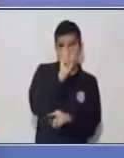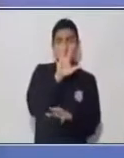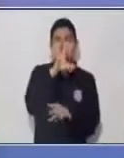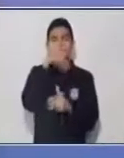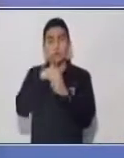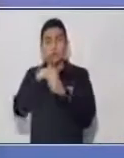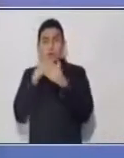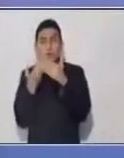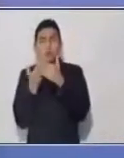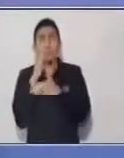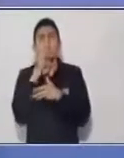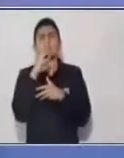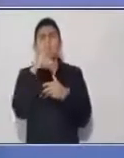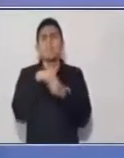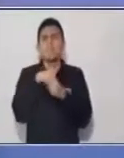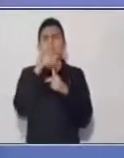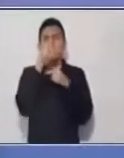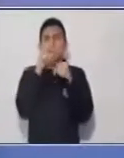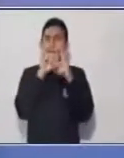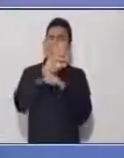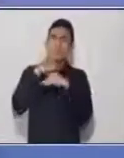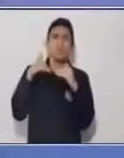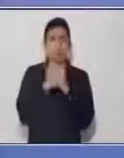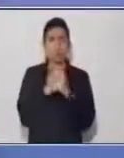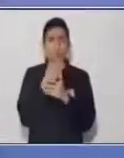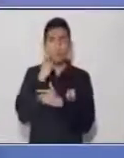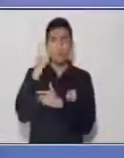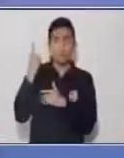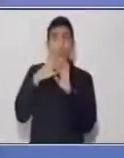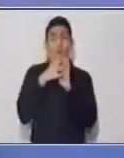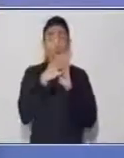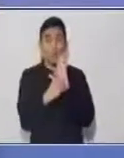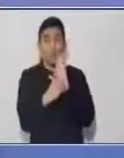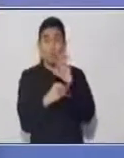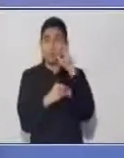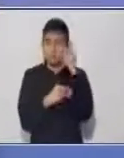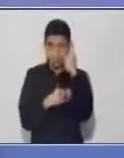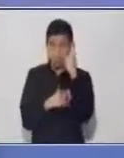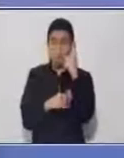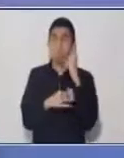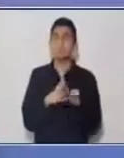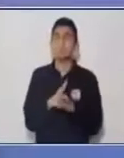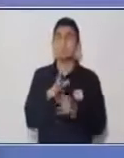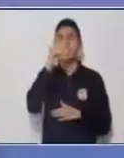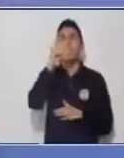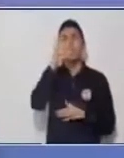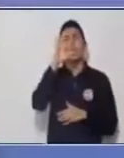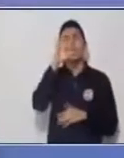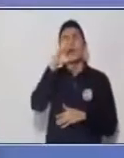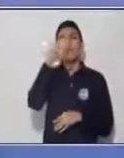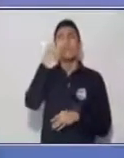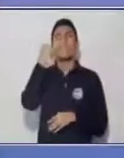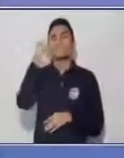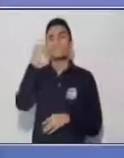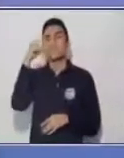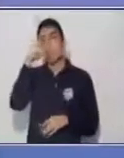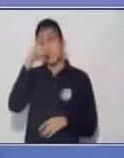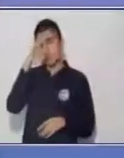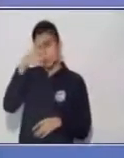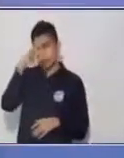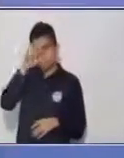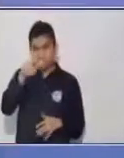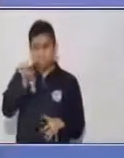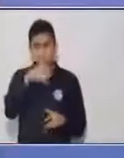ese nuevo exponente divide a todo. Entonces aquí copiamos primero el coeficiente, démonos cuenta